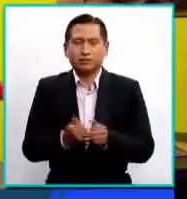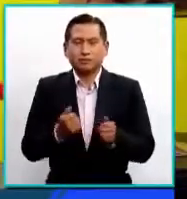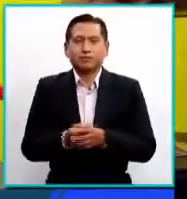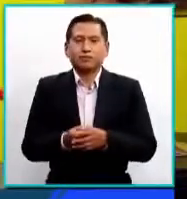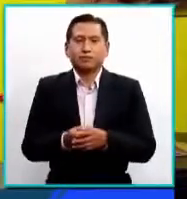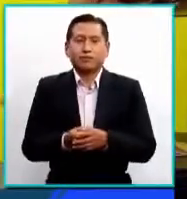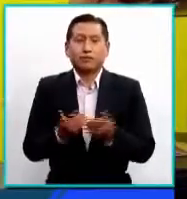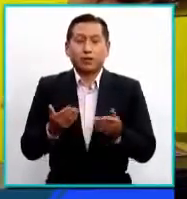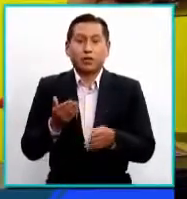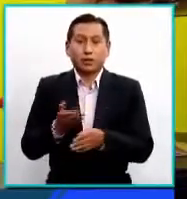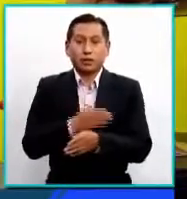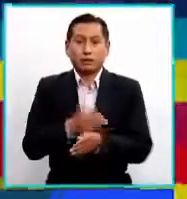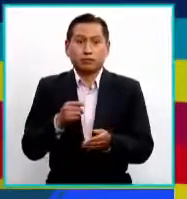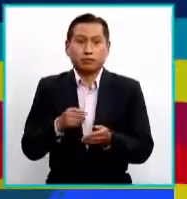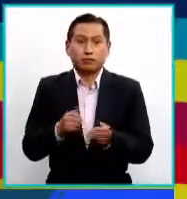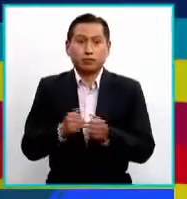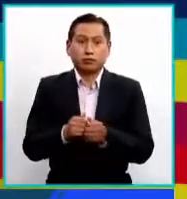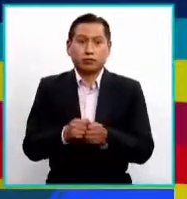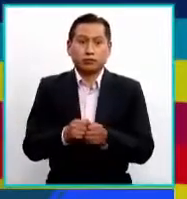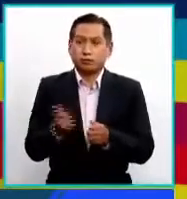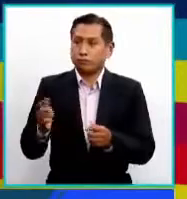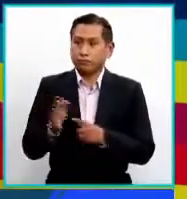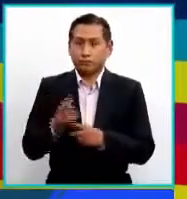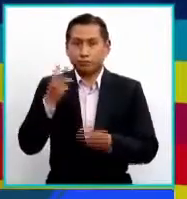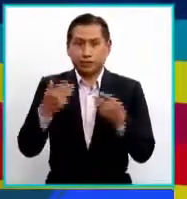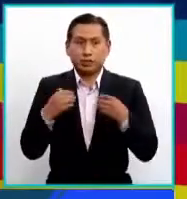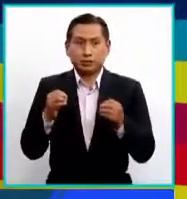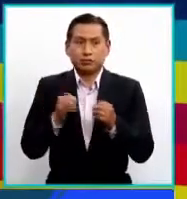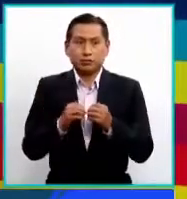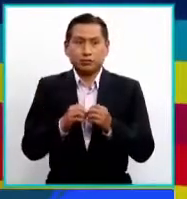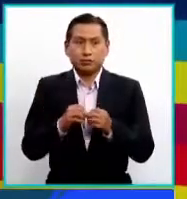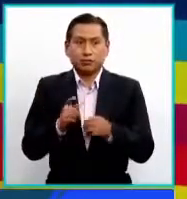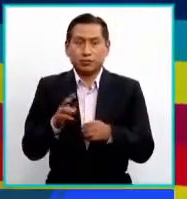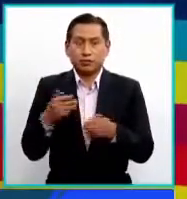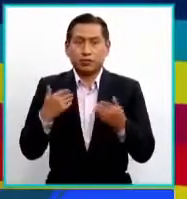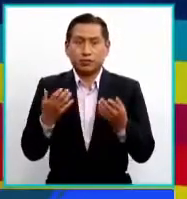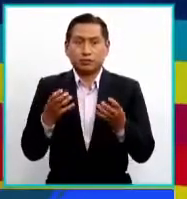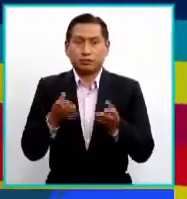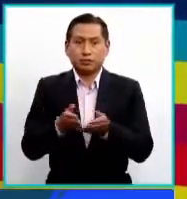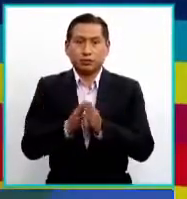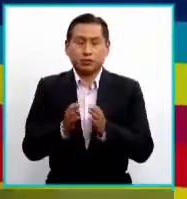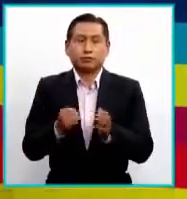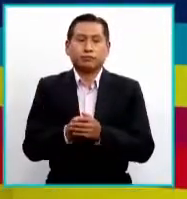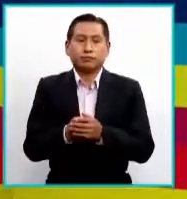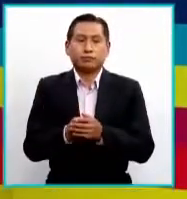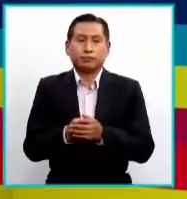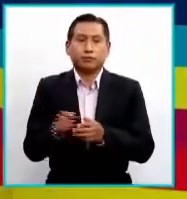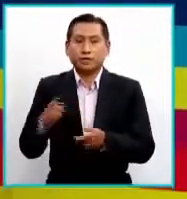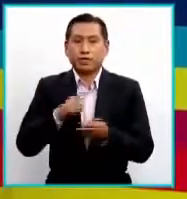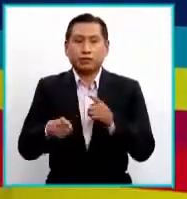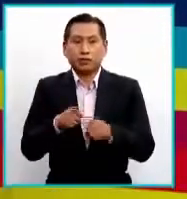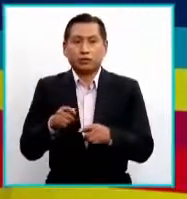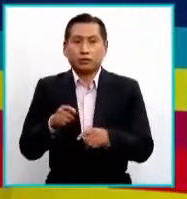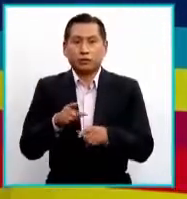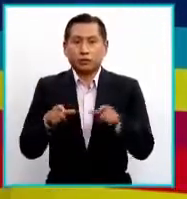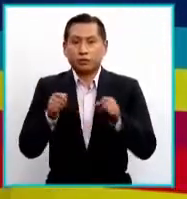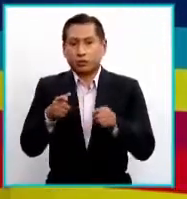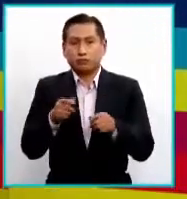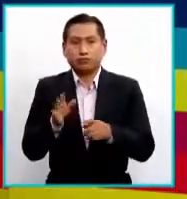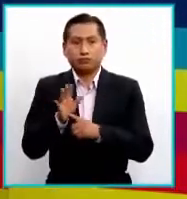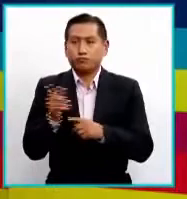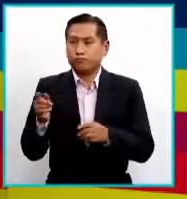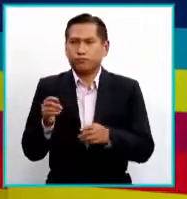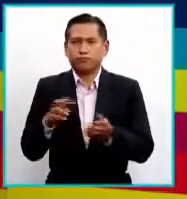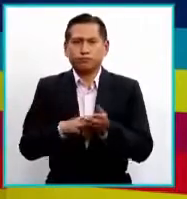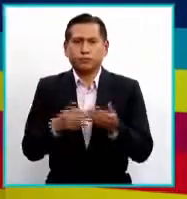se puede pensar en algo. Bueno, antes de irme con la siguiente visita al canal, por favor, quiero pedirle a mis amigos de estudio que nos puedan mostrar